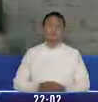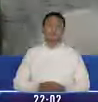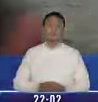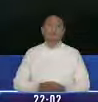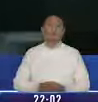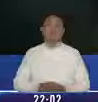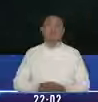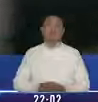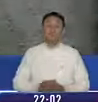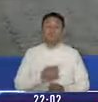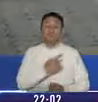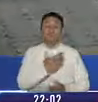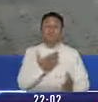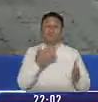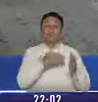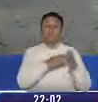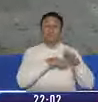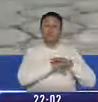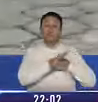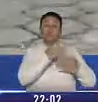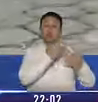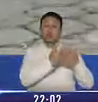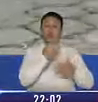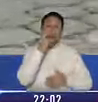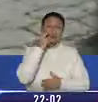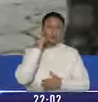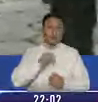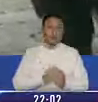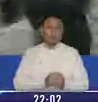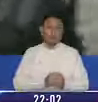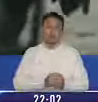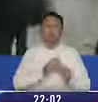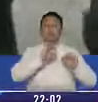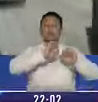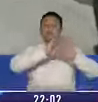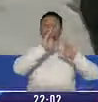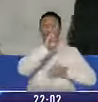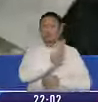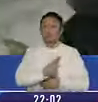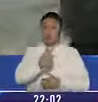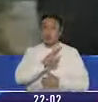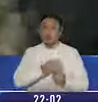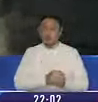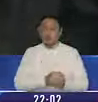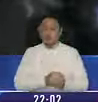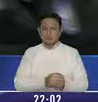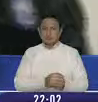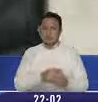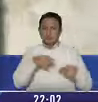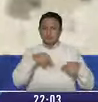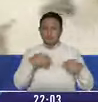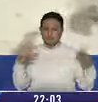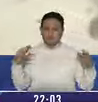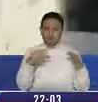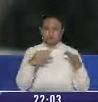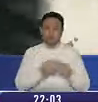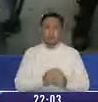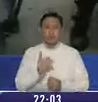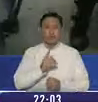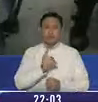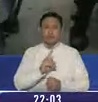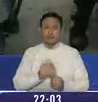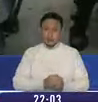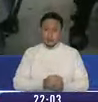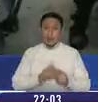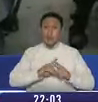La muerte volvió a la cárcel de El Inca. La alerta se emitió la mañana de este viernes. No se trató de un amotinamiento, dice la SNAI,